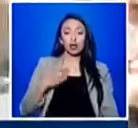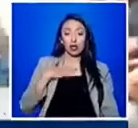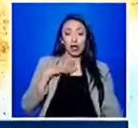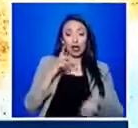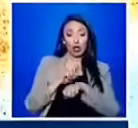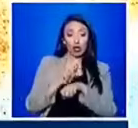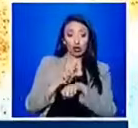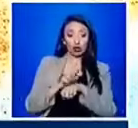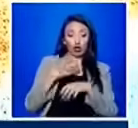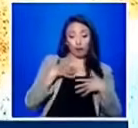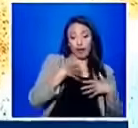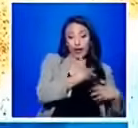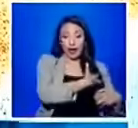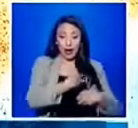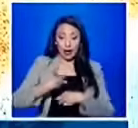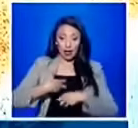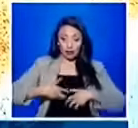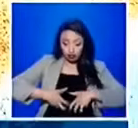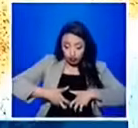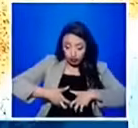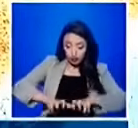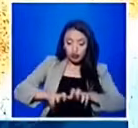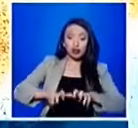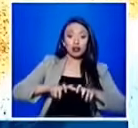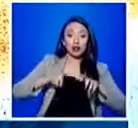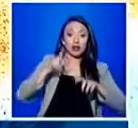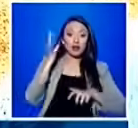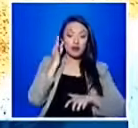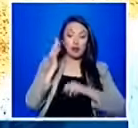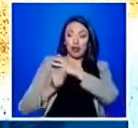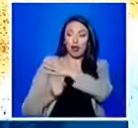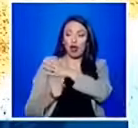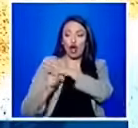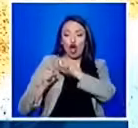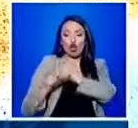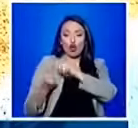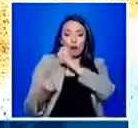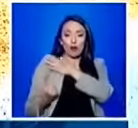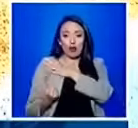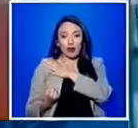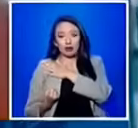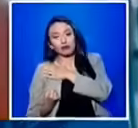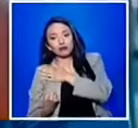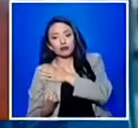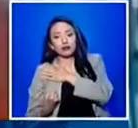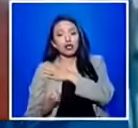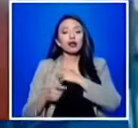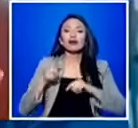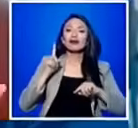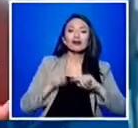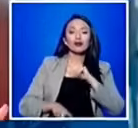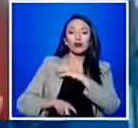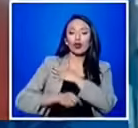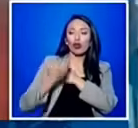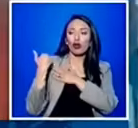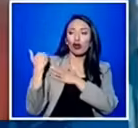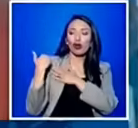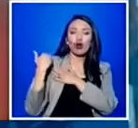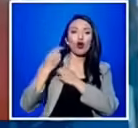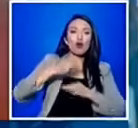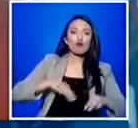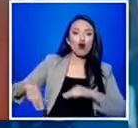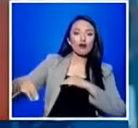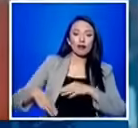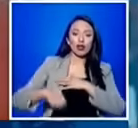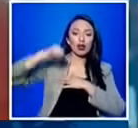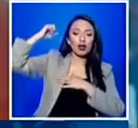doctor, al jalarme, me quebró esta parte aquí de la clavícula. Eso me impide tener mucha movilidad en el brazo,